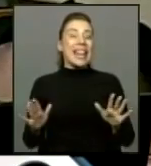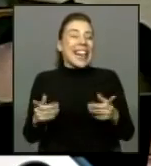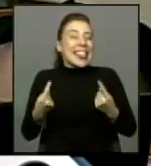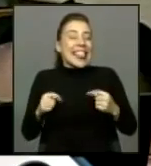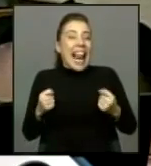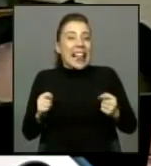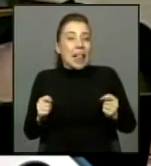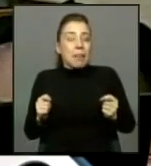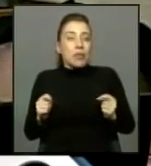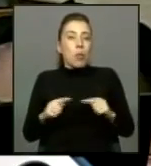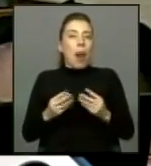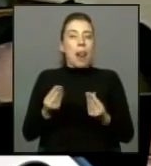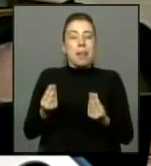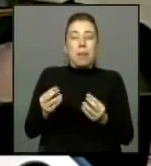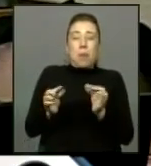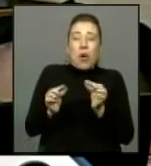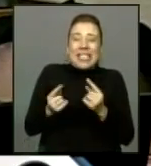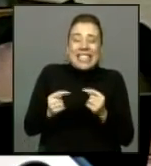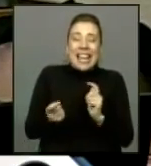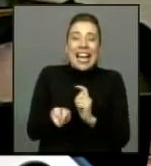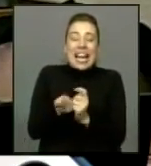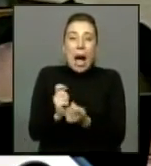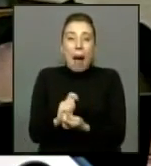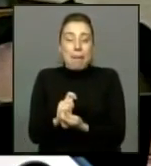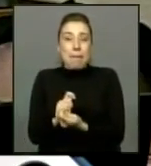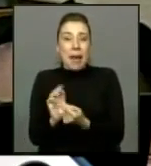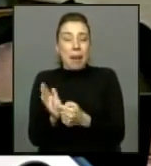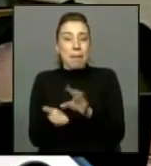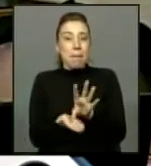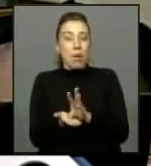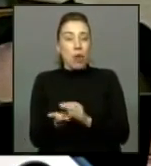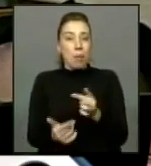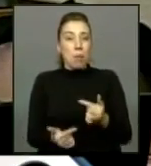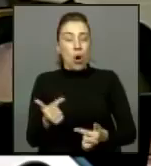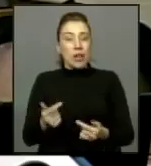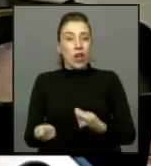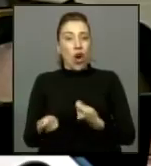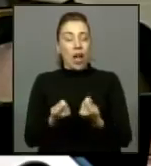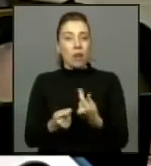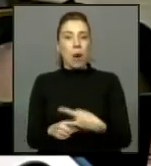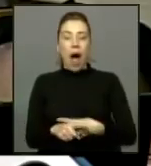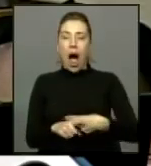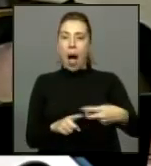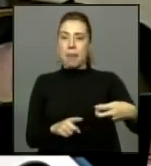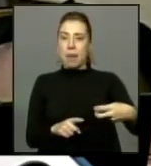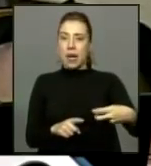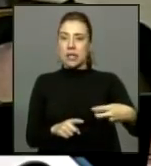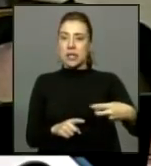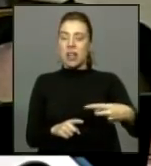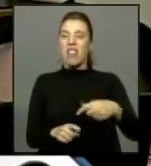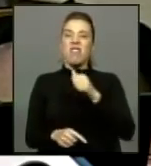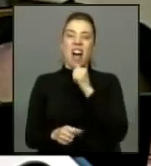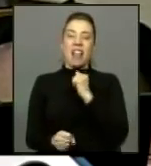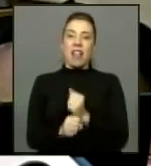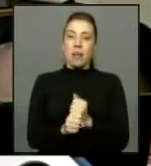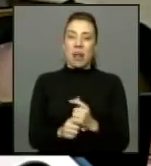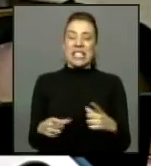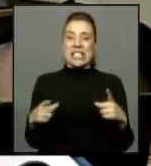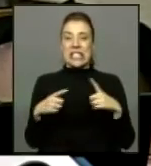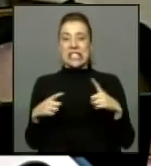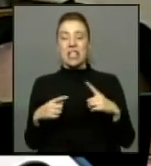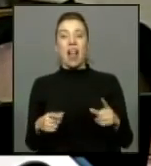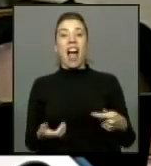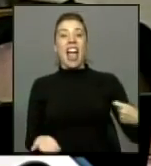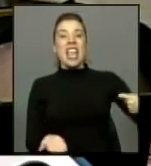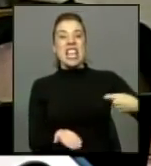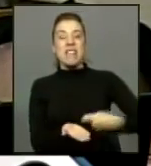intento, por tímido que éste sea, de cambiar las bases de este modelo político y económico, amenazan con desempleo, con desinversión